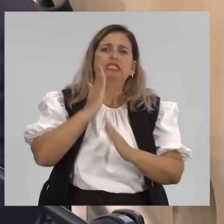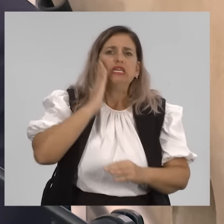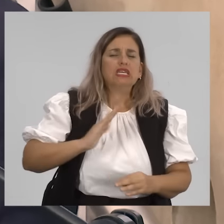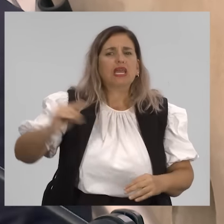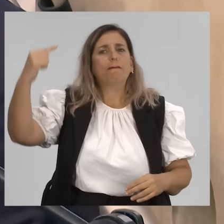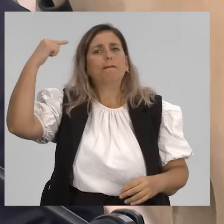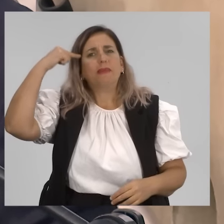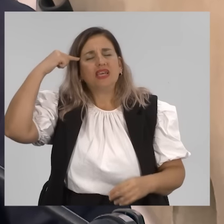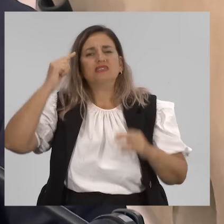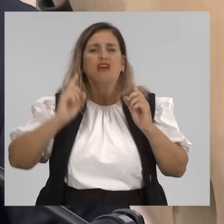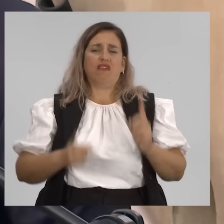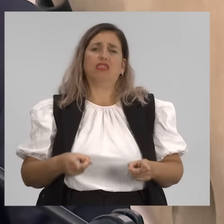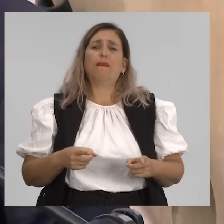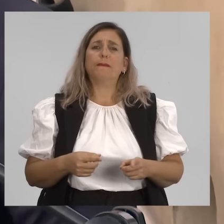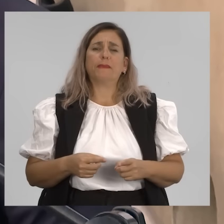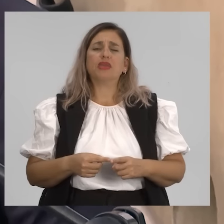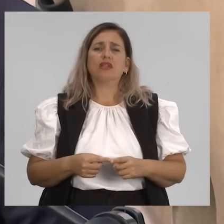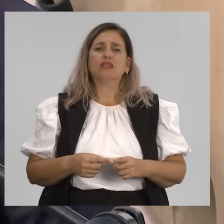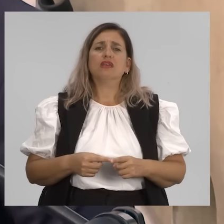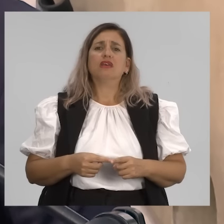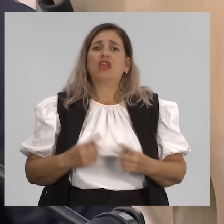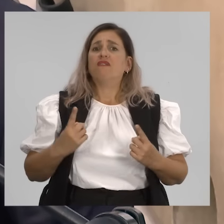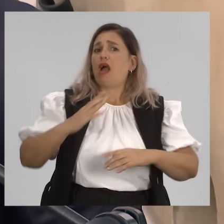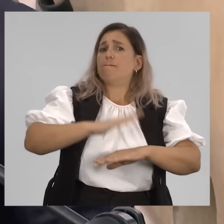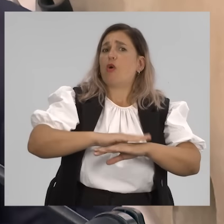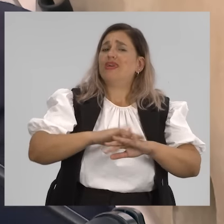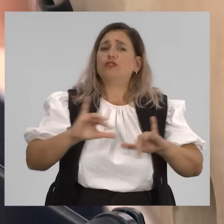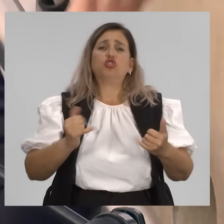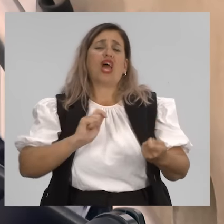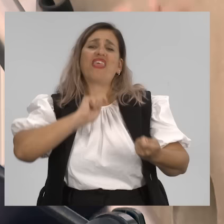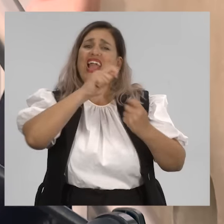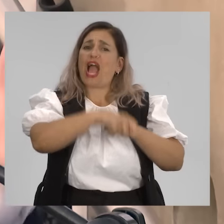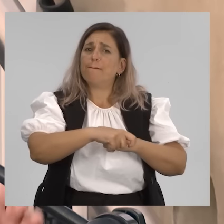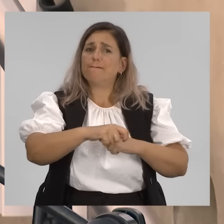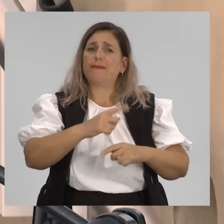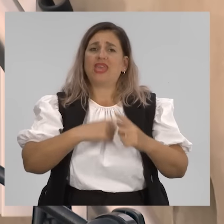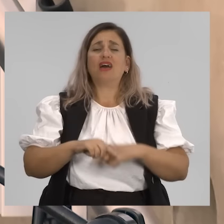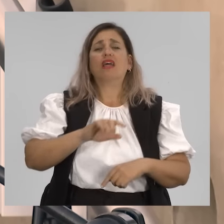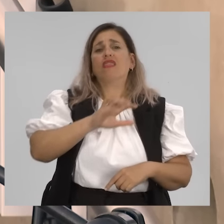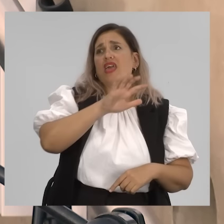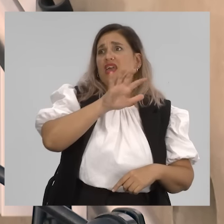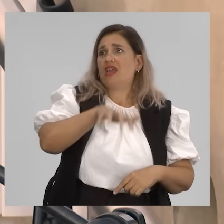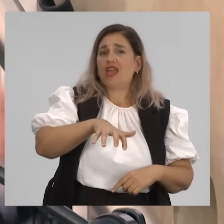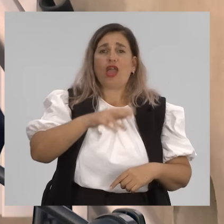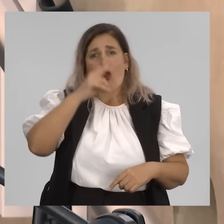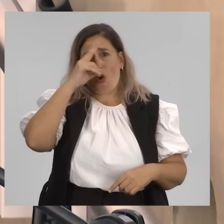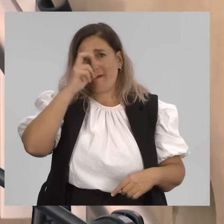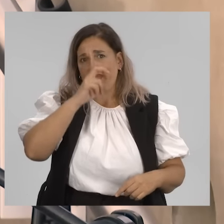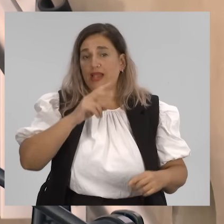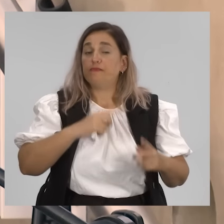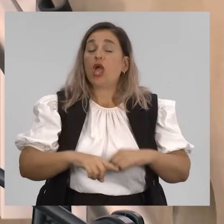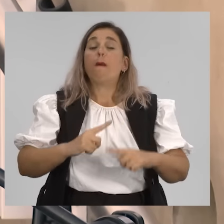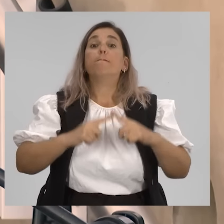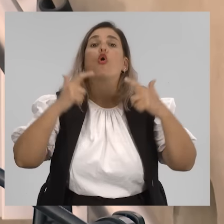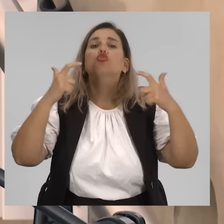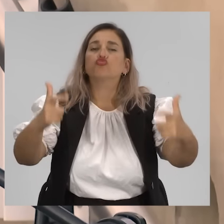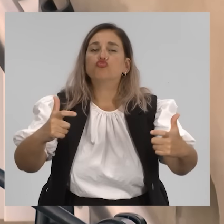que pensaban que había llegado la hora de cambiar de centro de salud. Por